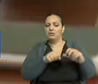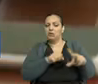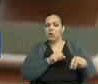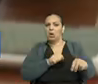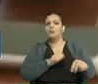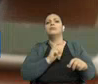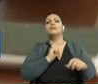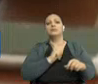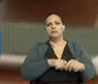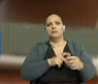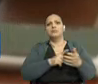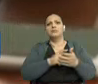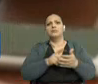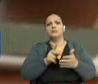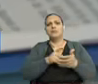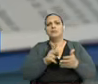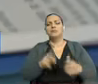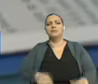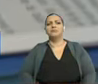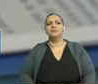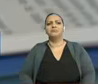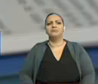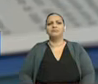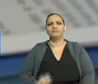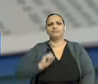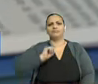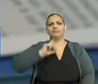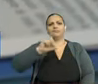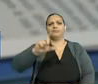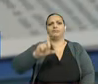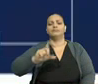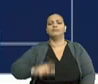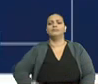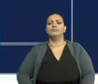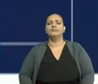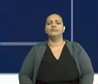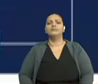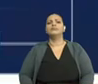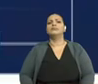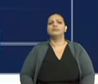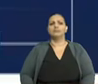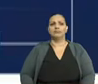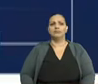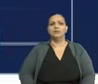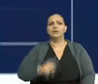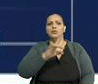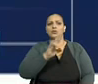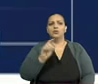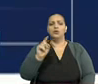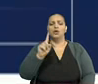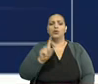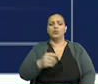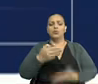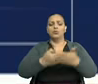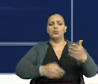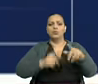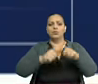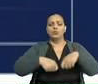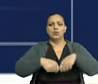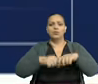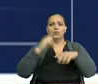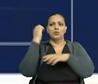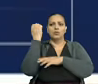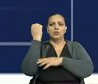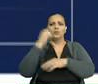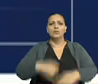existen 179 contratos de emergencia. En investigación, 81 en el sistema de salud pública,